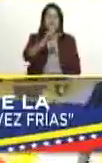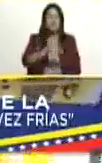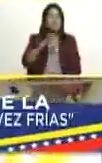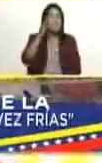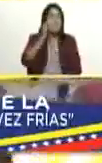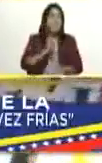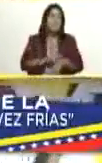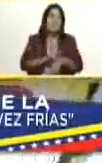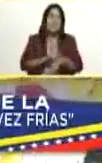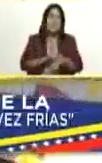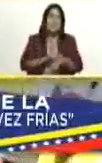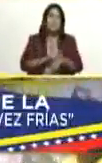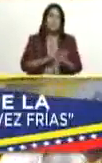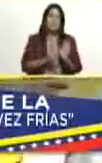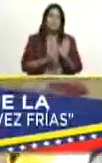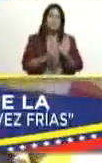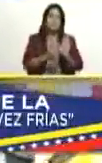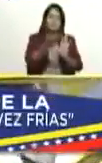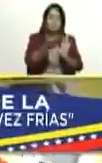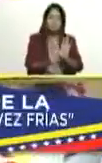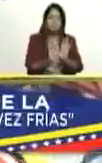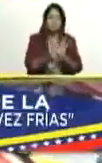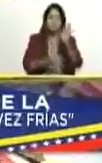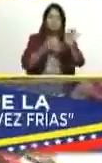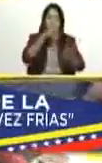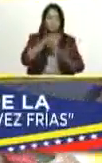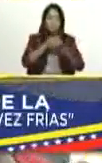en representación de los graduandos.